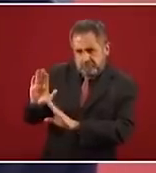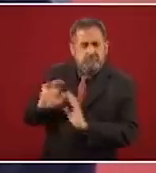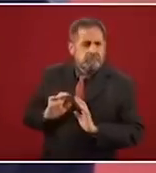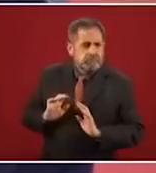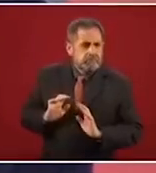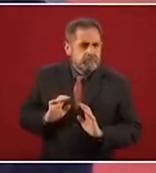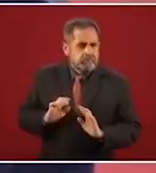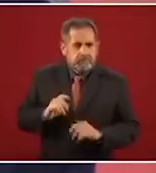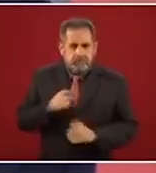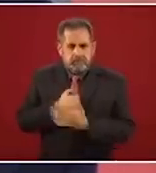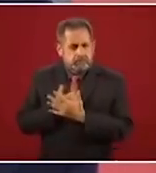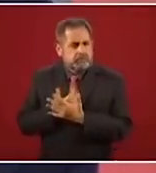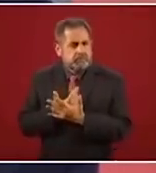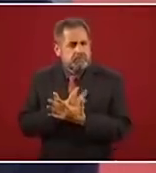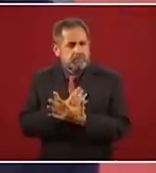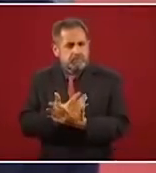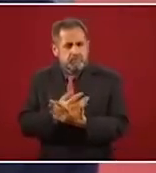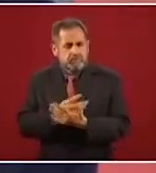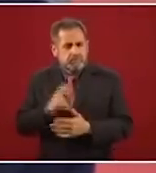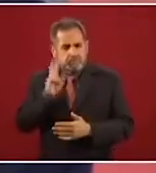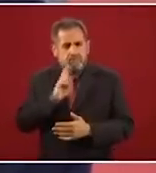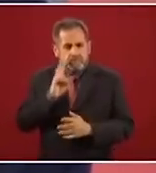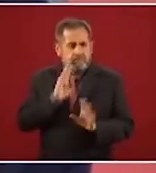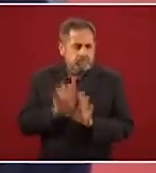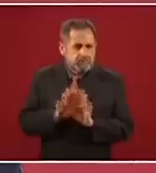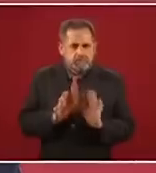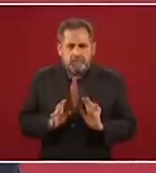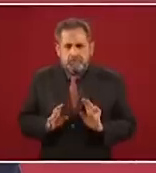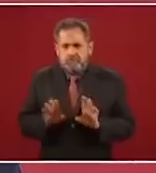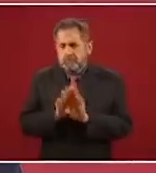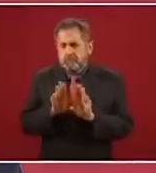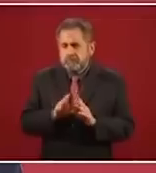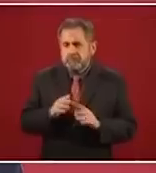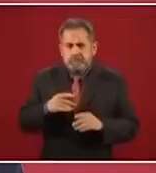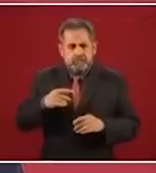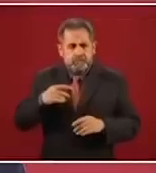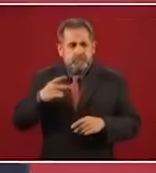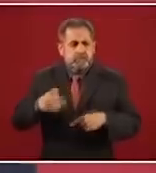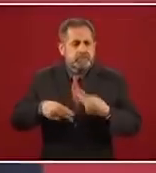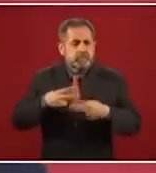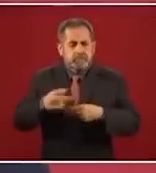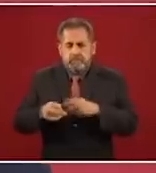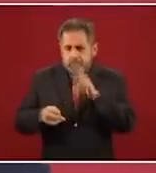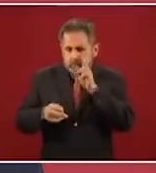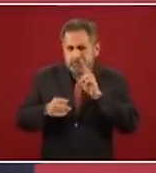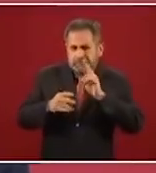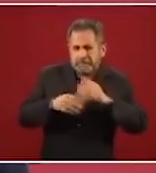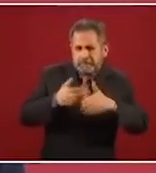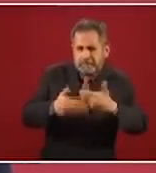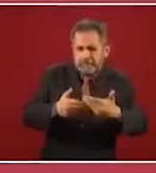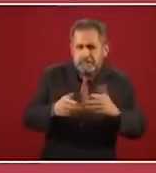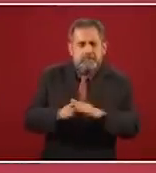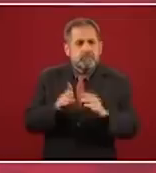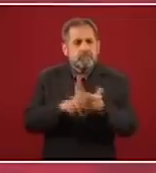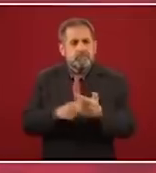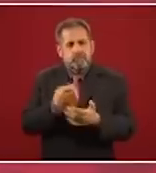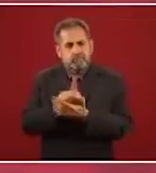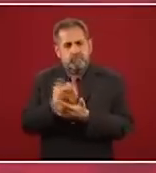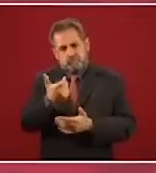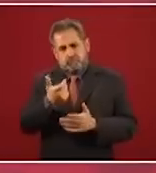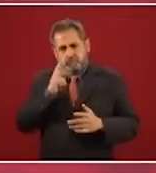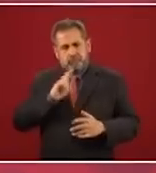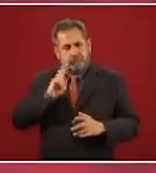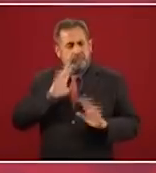vamos a esperar, ¿no?, cómo se desenvuelve la economía.